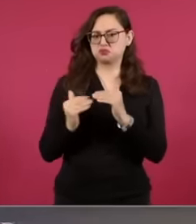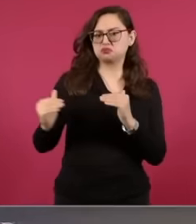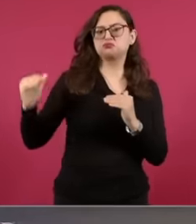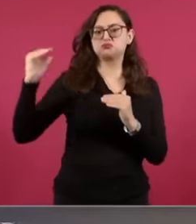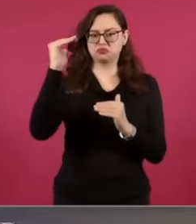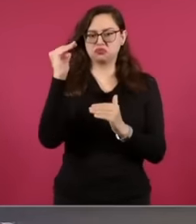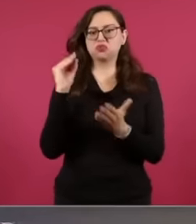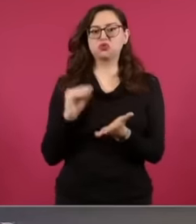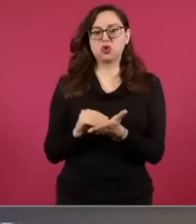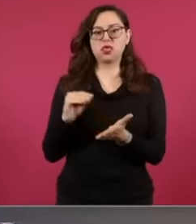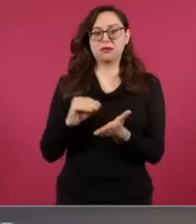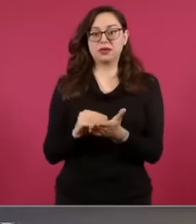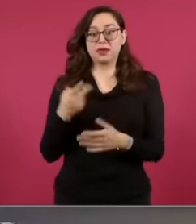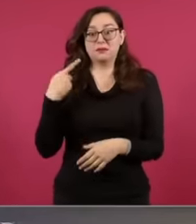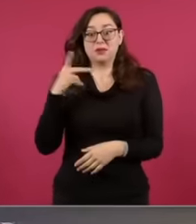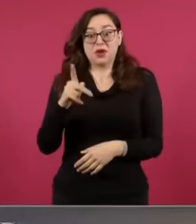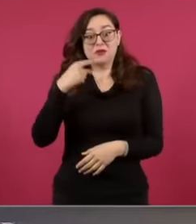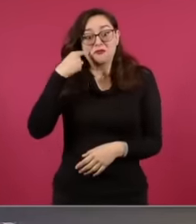3.7,